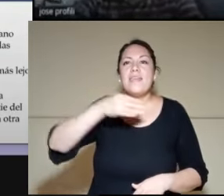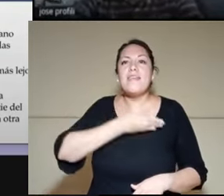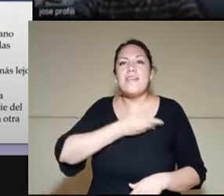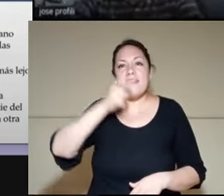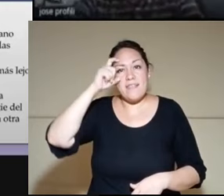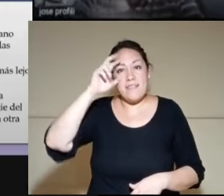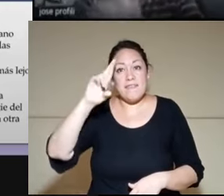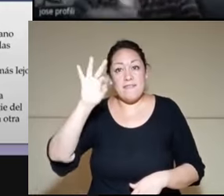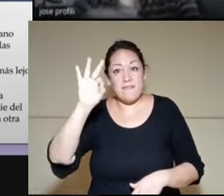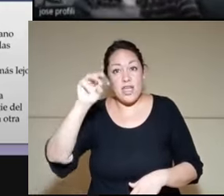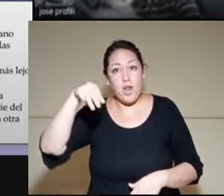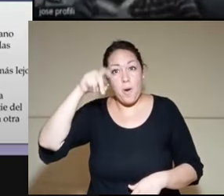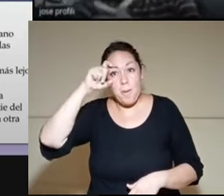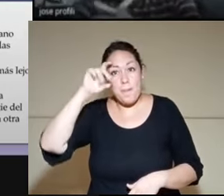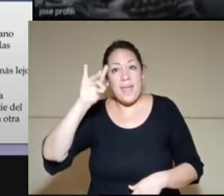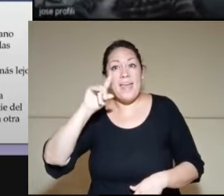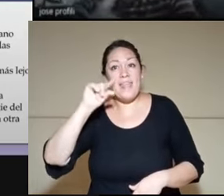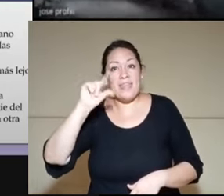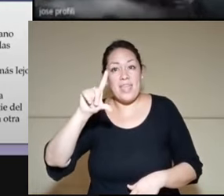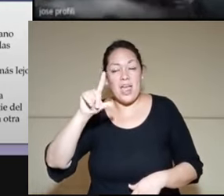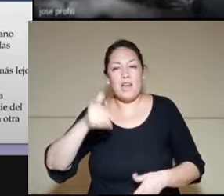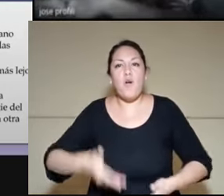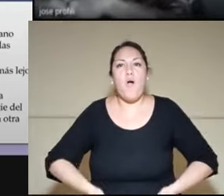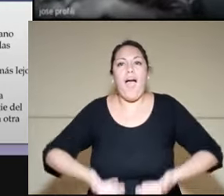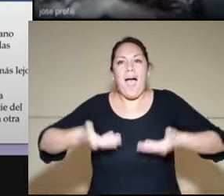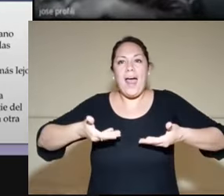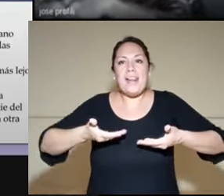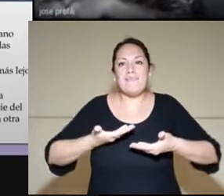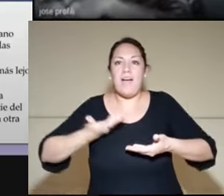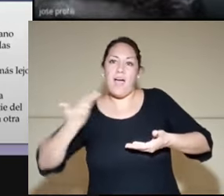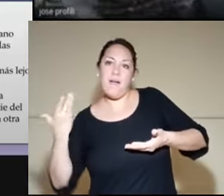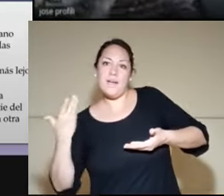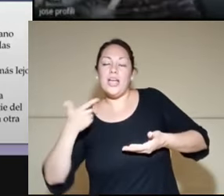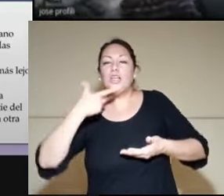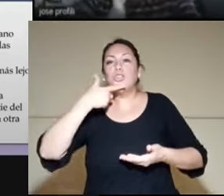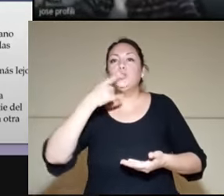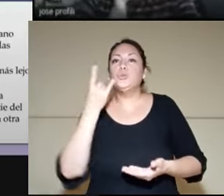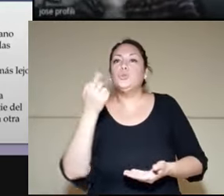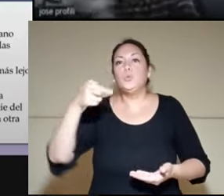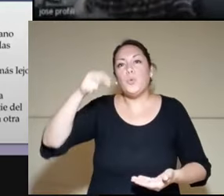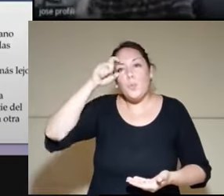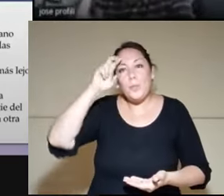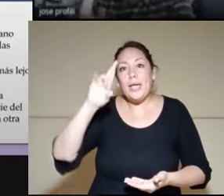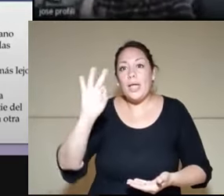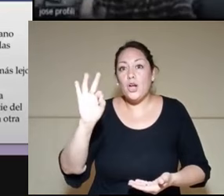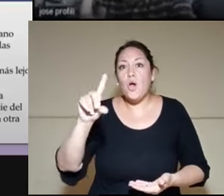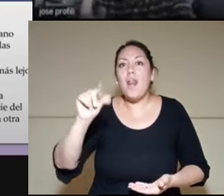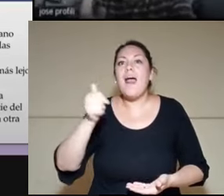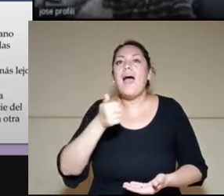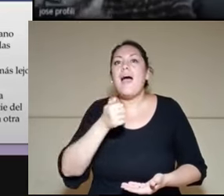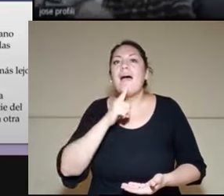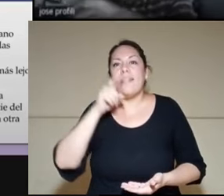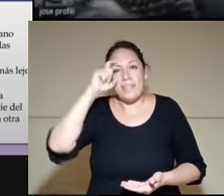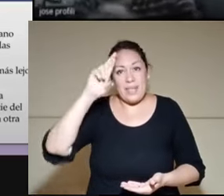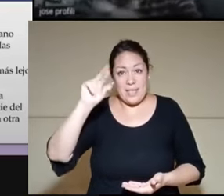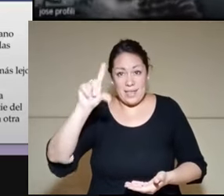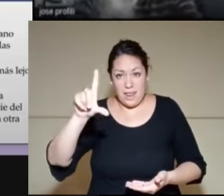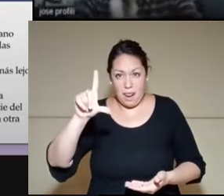inferomedial. Y si está para arriba y más para el lado de afuera o lateral, se llama superolateral.